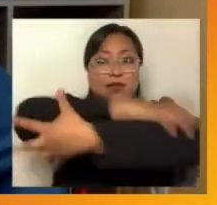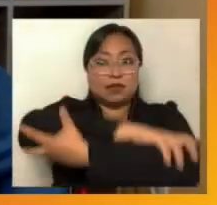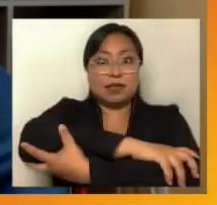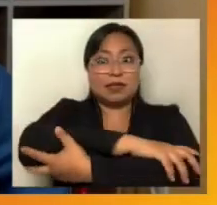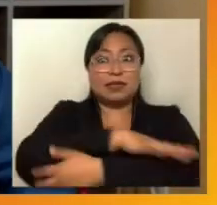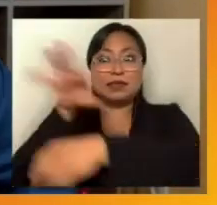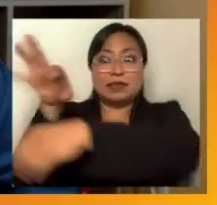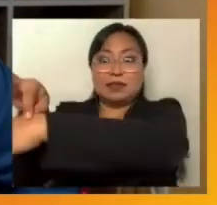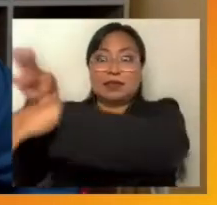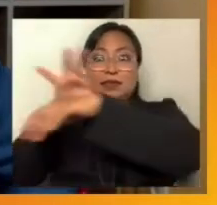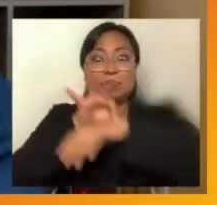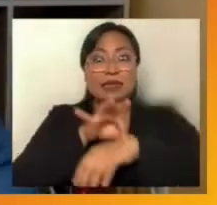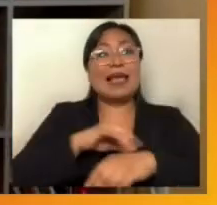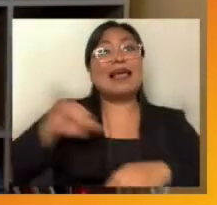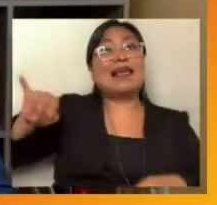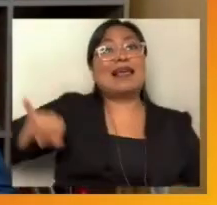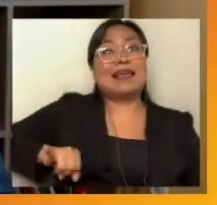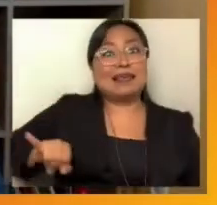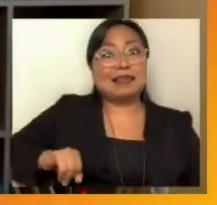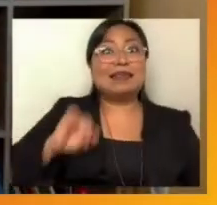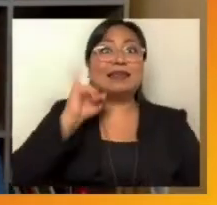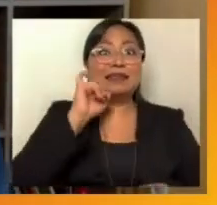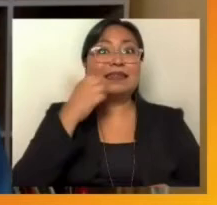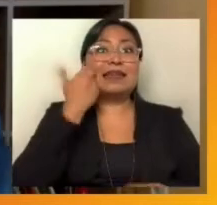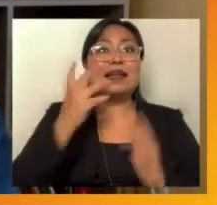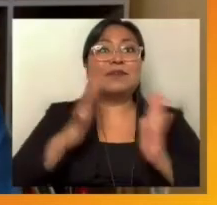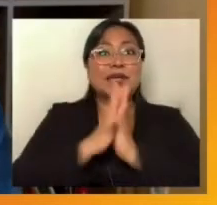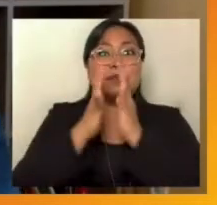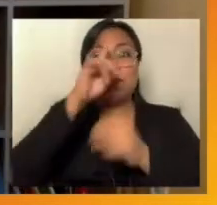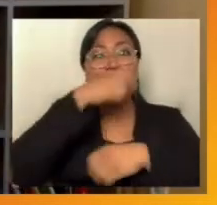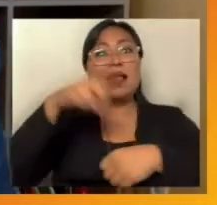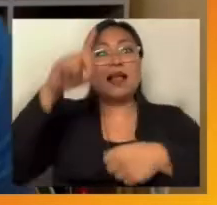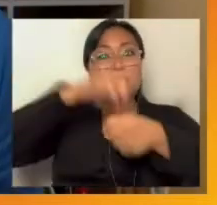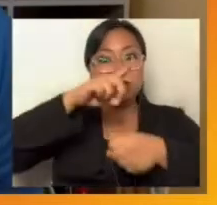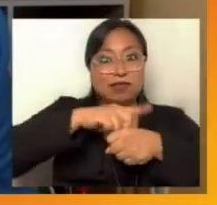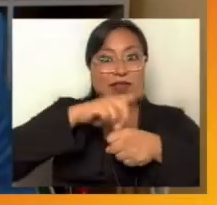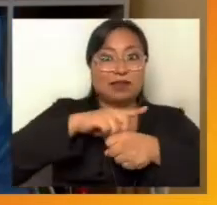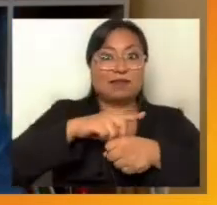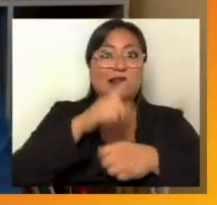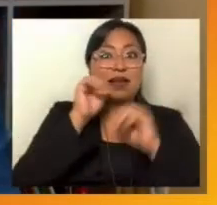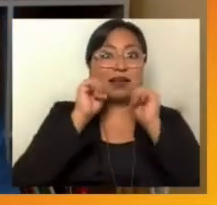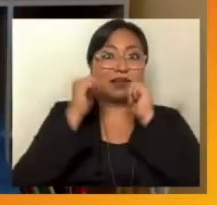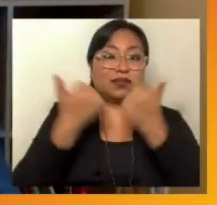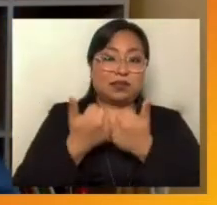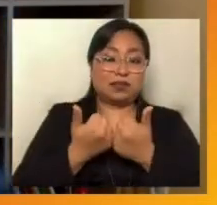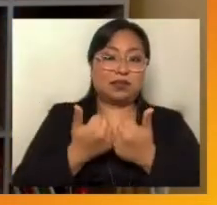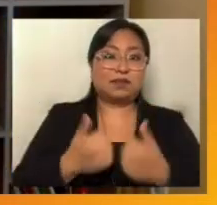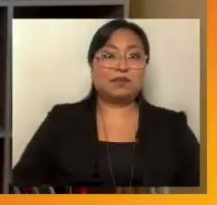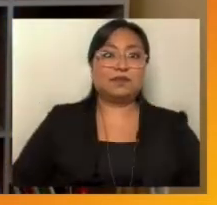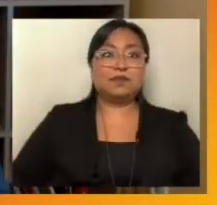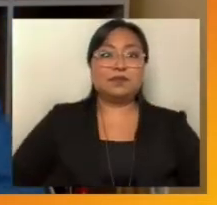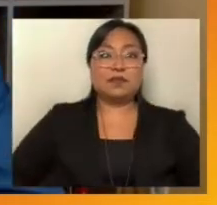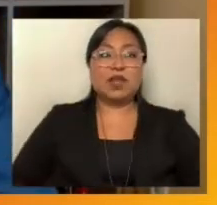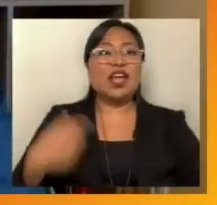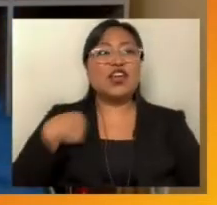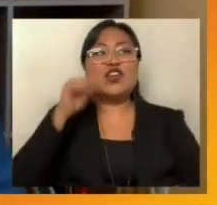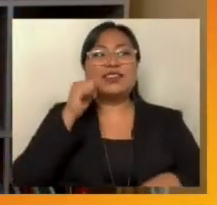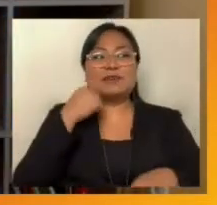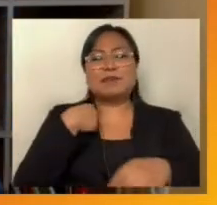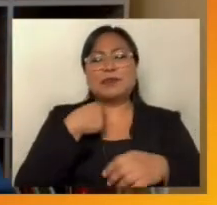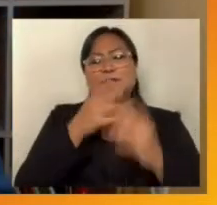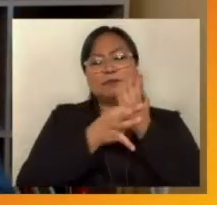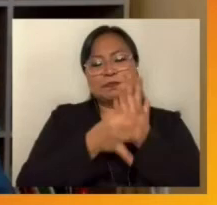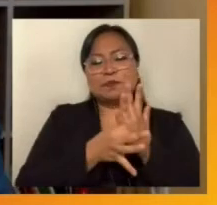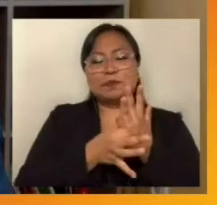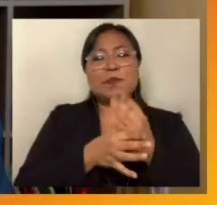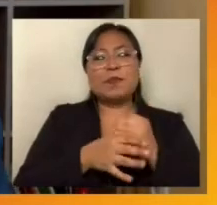interesados en comprarte. Yo siempre digo que comparando los likes y los comentarios con